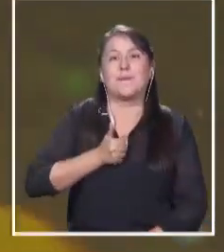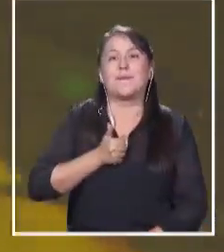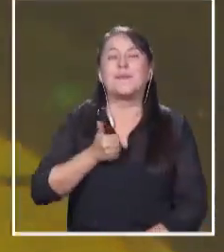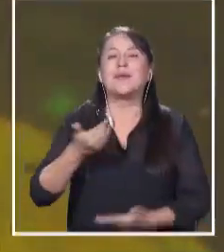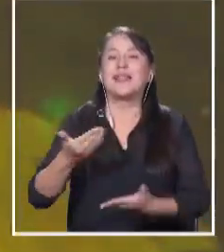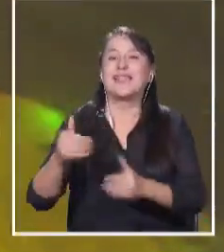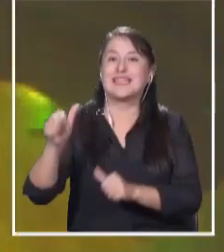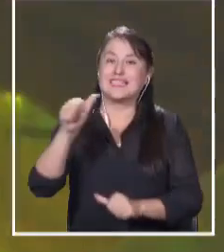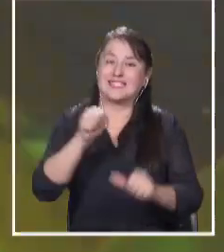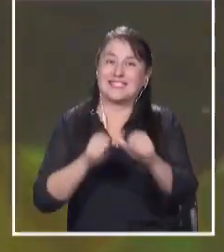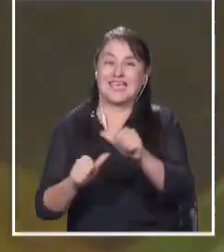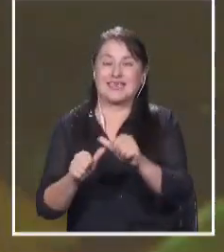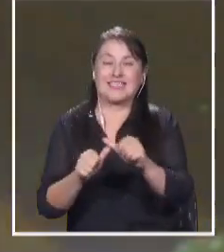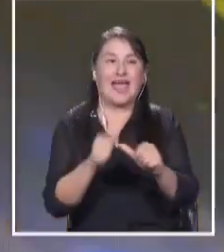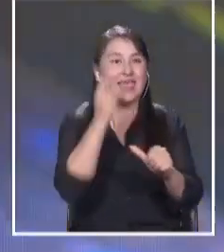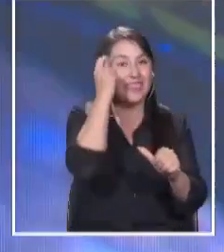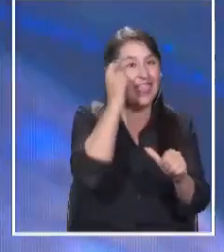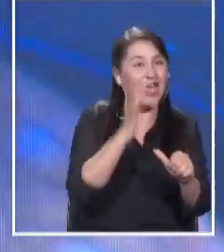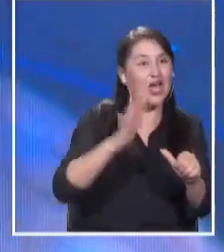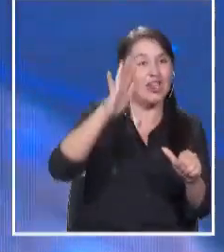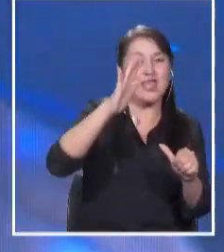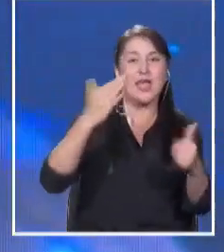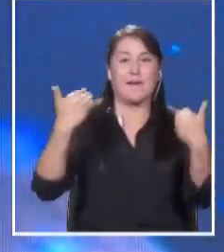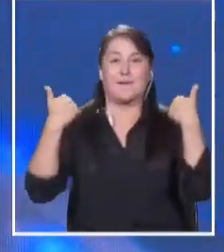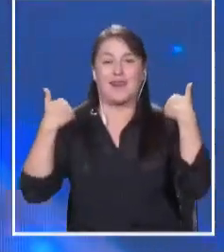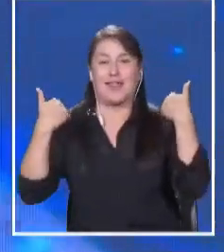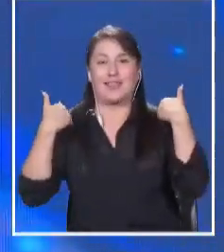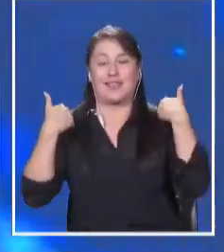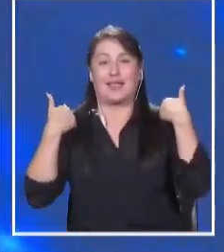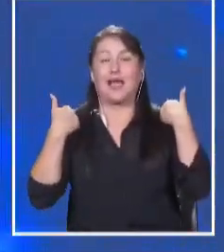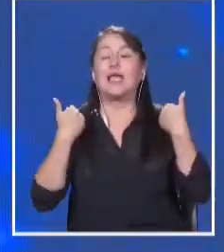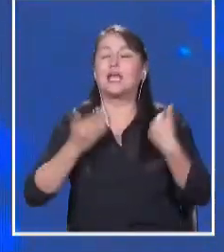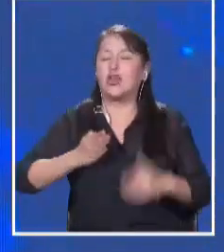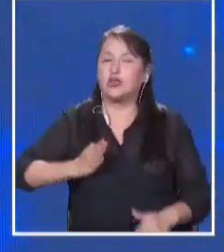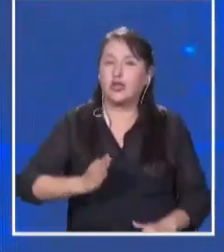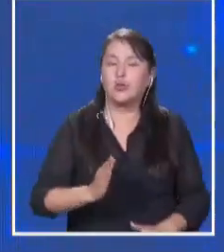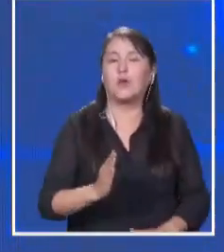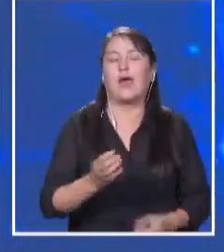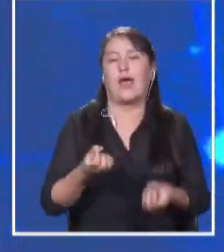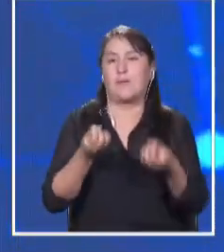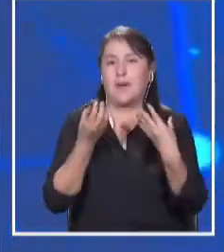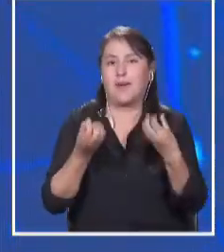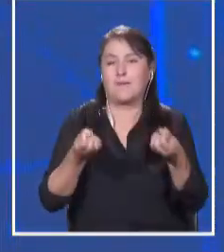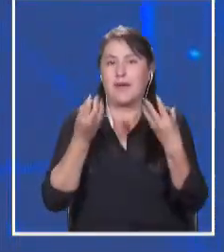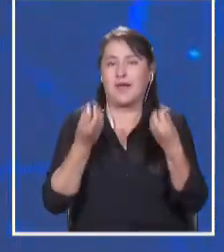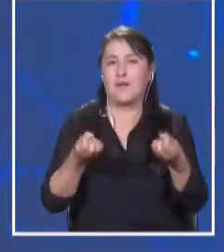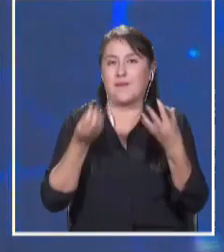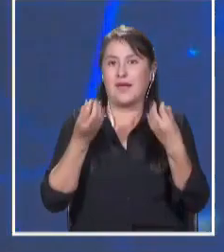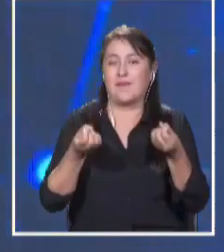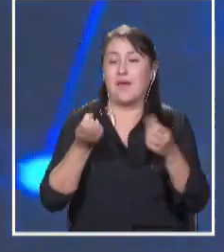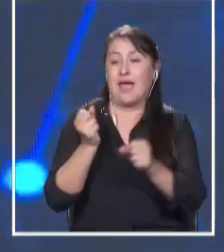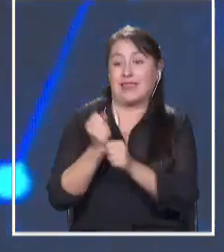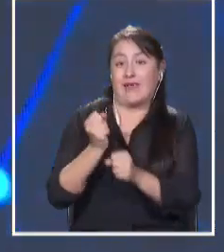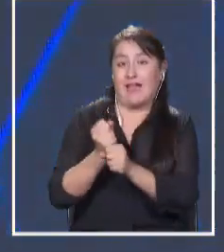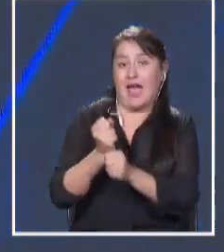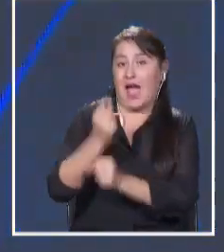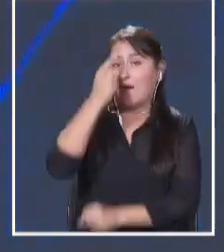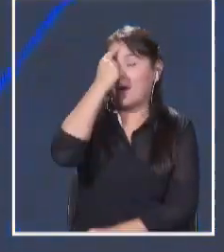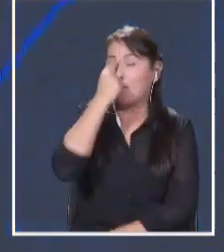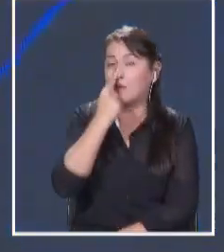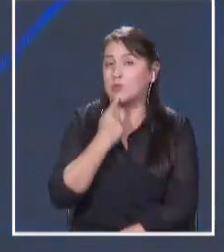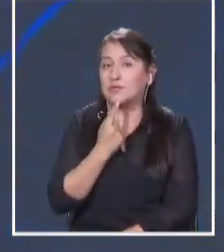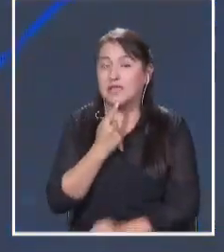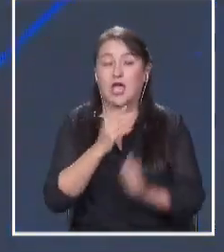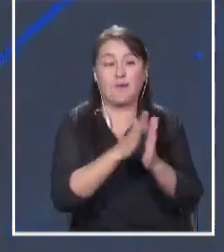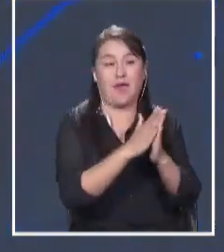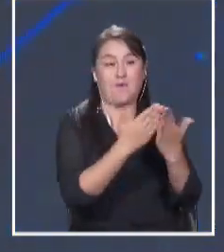teoría, me iba a la práctica y en todo eso aprendía y seguía creciendo y después trabajábamos en museos y después escribimos libros para